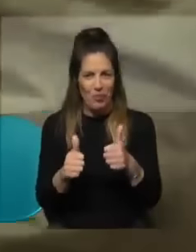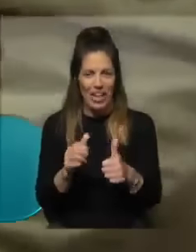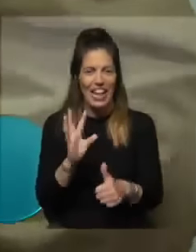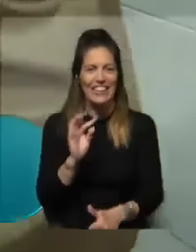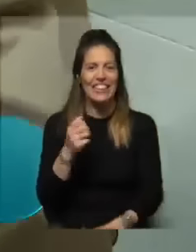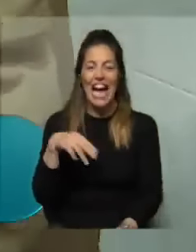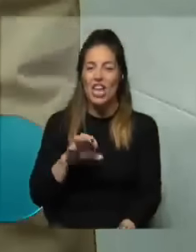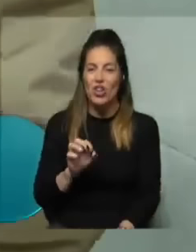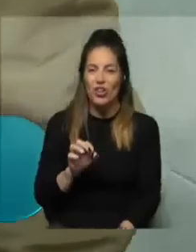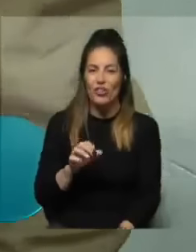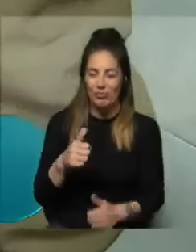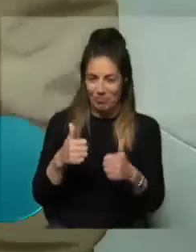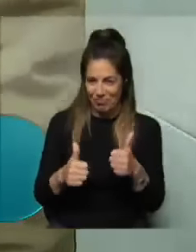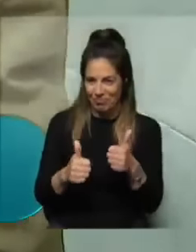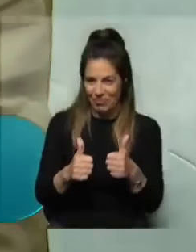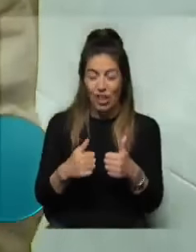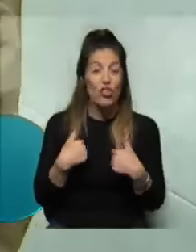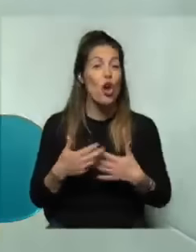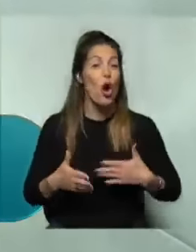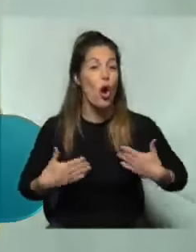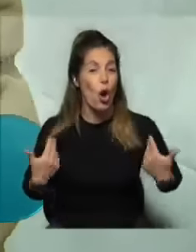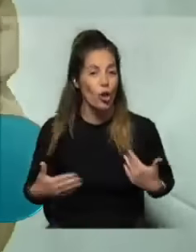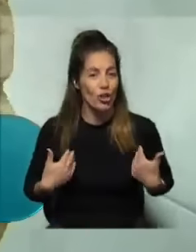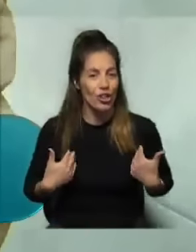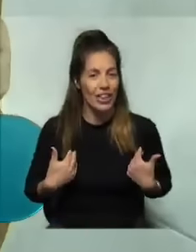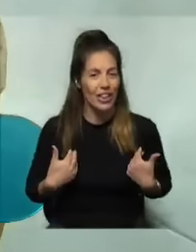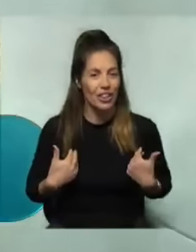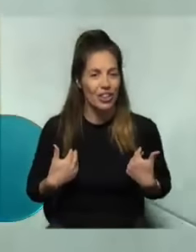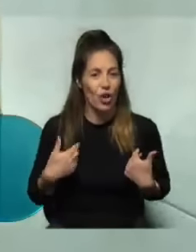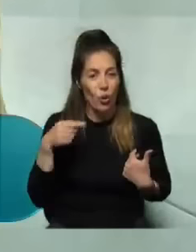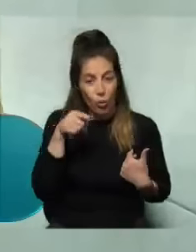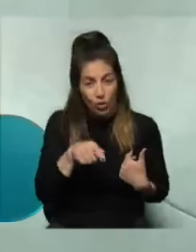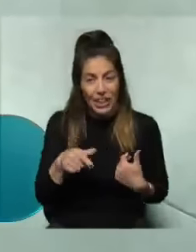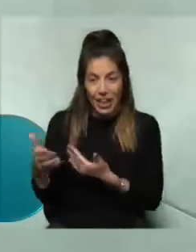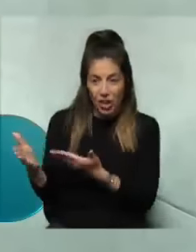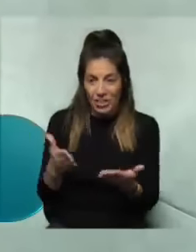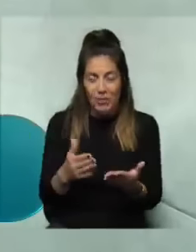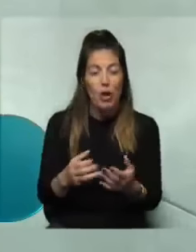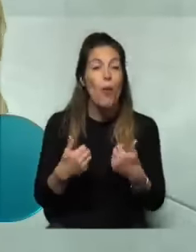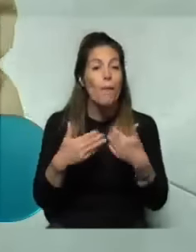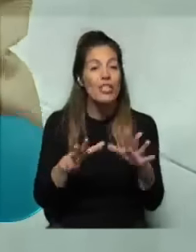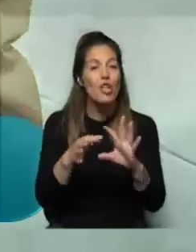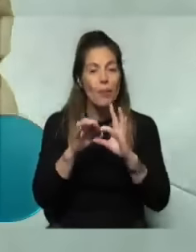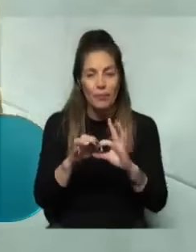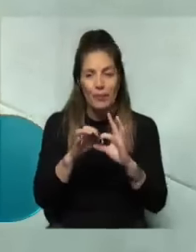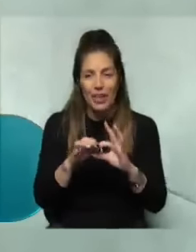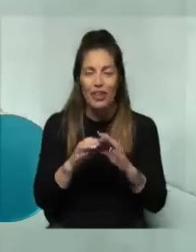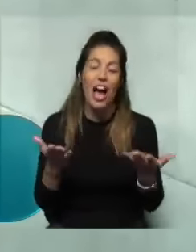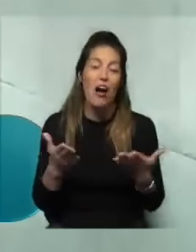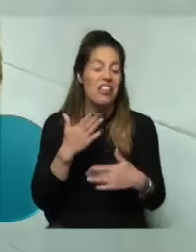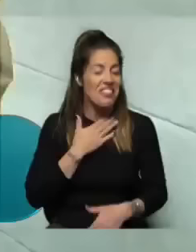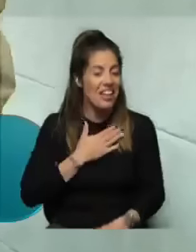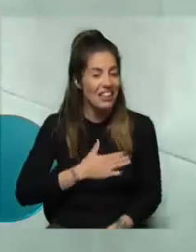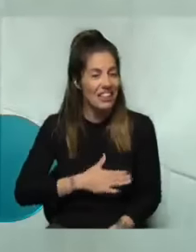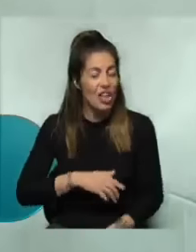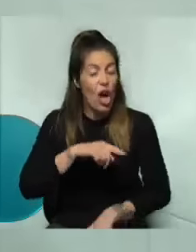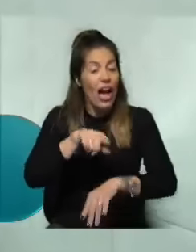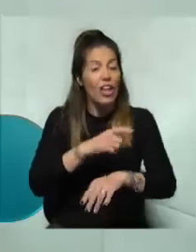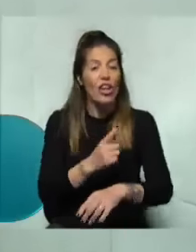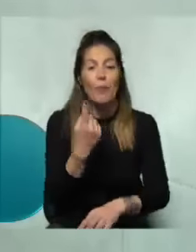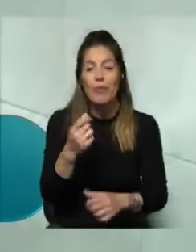Lo viendo bien. Nosotros contentos de estar con usted acá, que nos haya recibido. ¿Cómo arrancó este miércoles? Pero por ahora tranquilo. ¿A qué hora llegó el